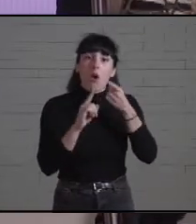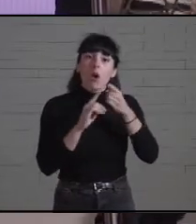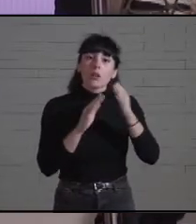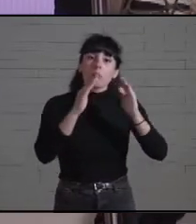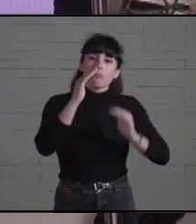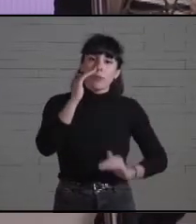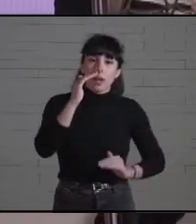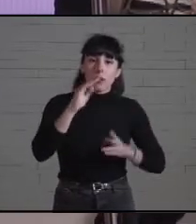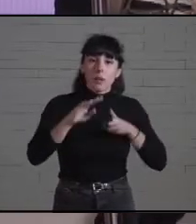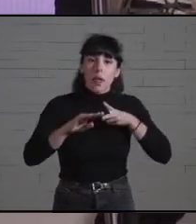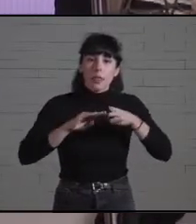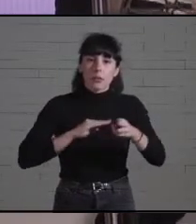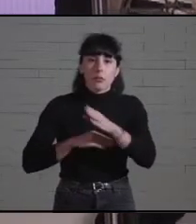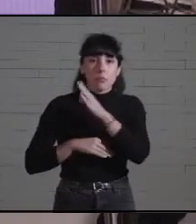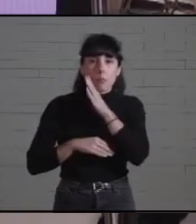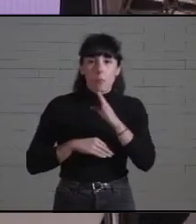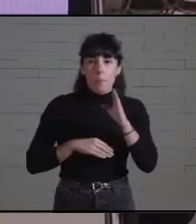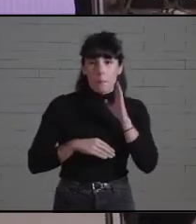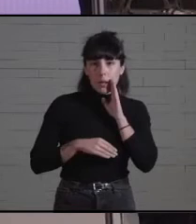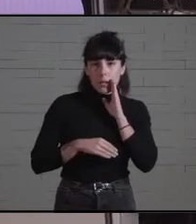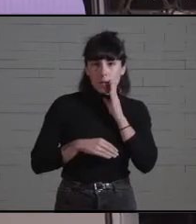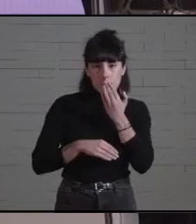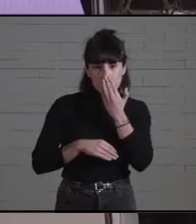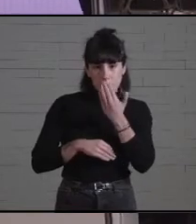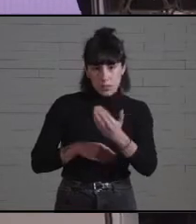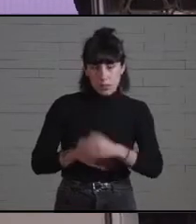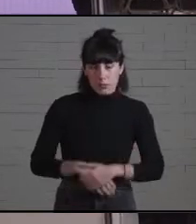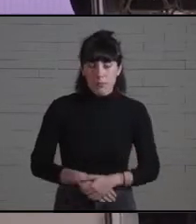la penalización por maternidad.